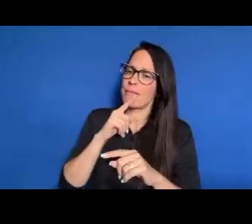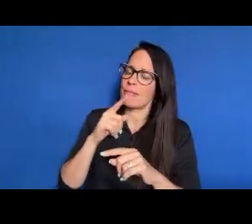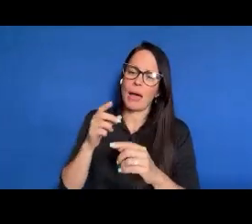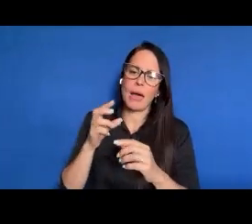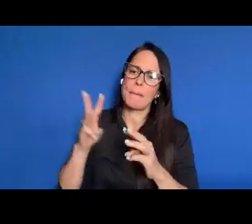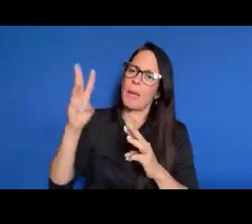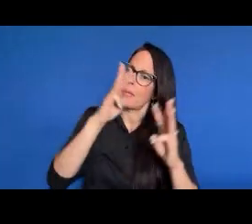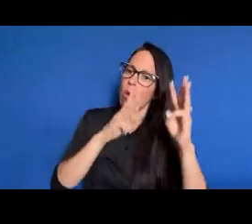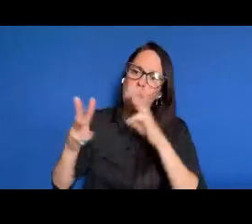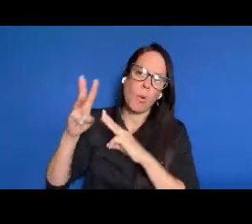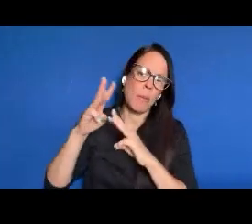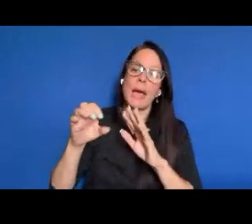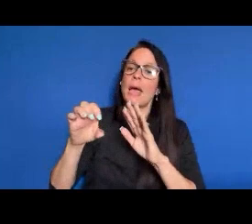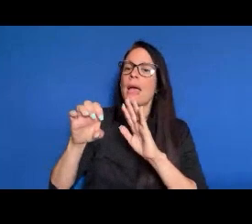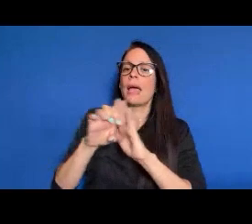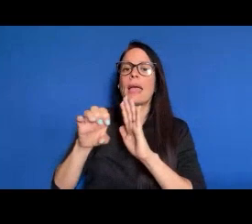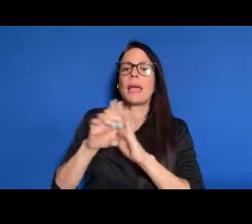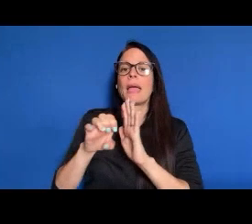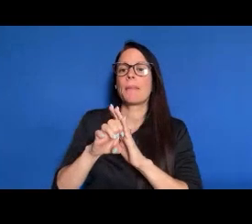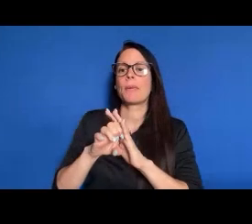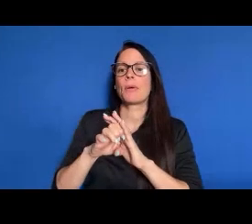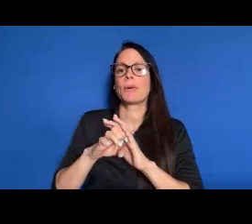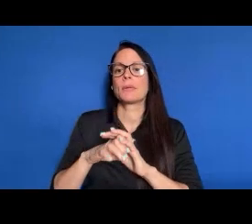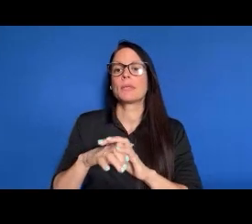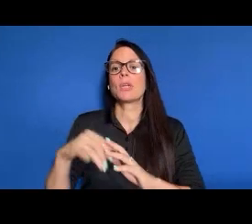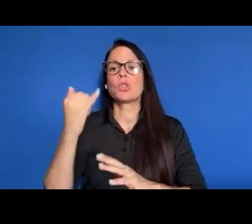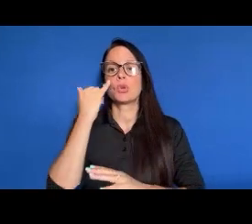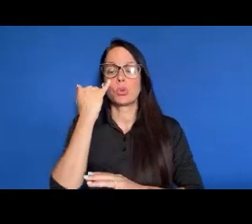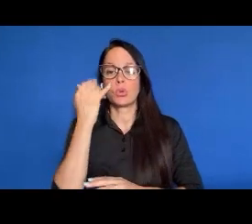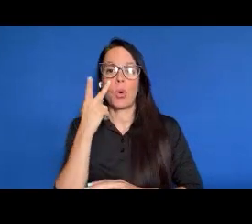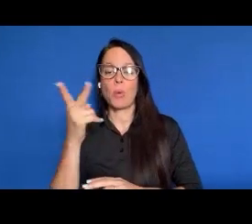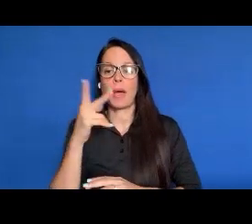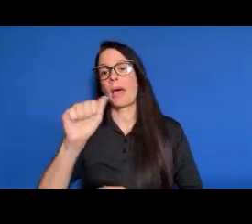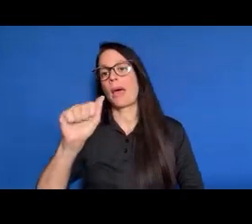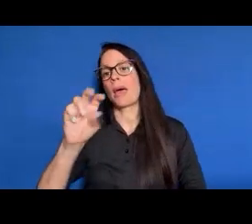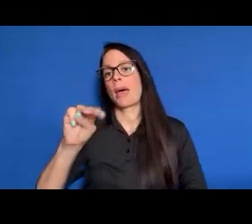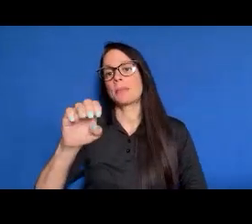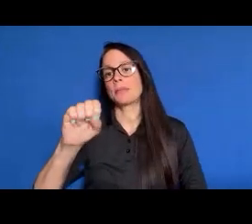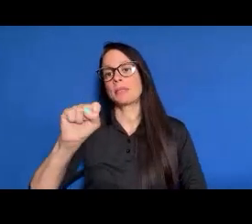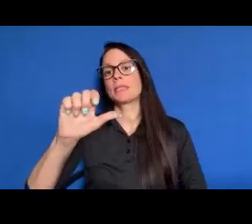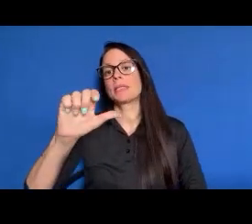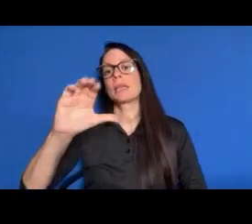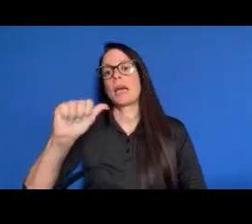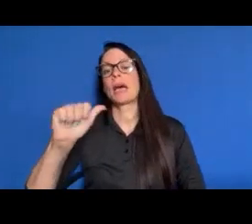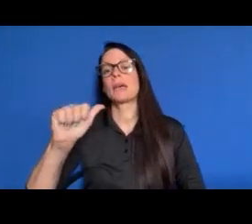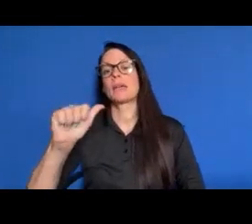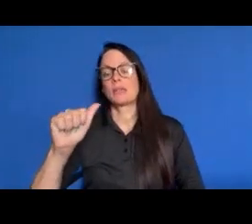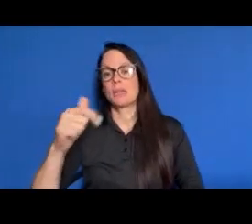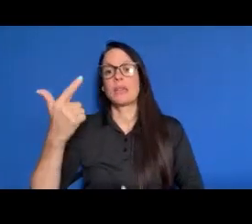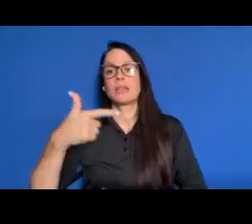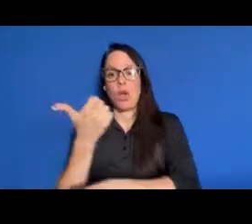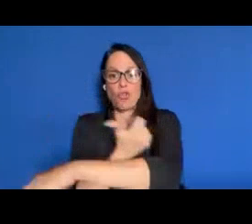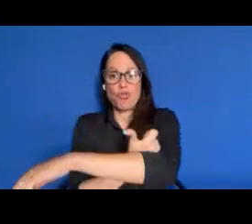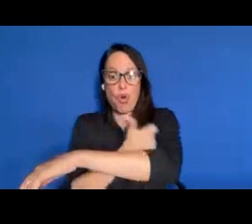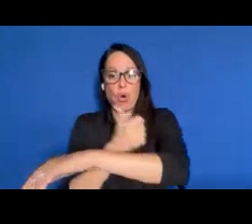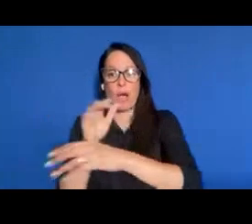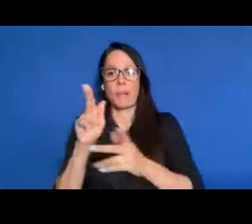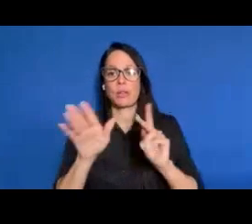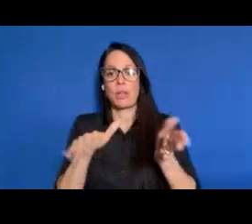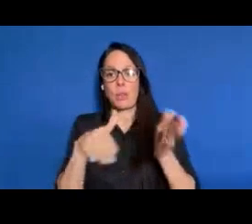vas al observatorio de drogas de AMSCA, donde más se están reportando sobredosis es en las cárceles, y están muriendo